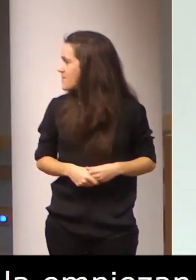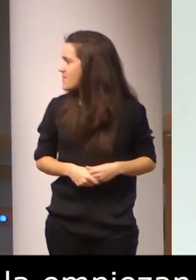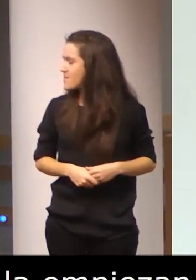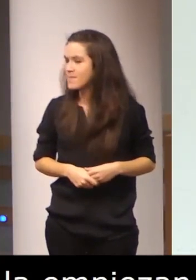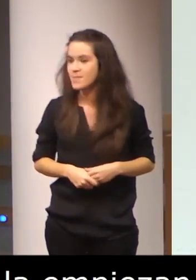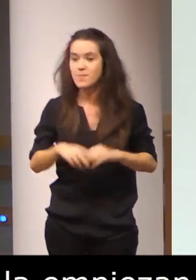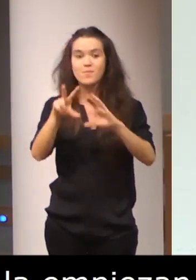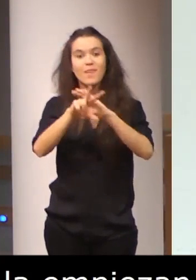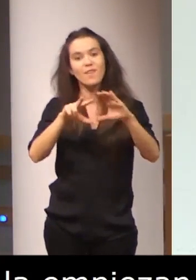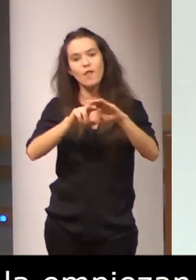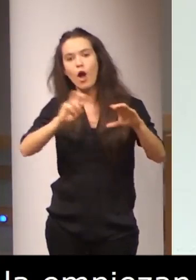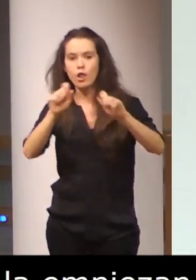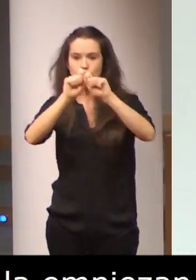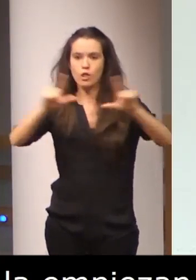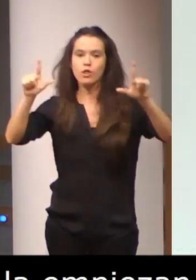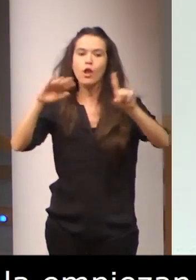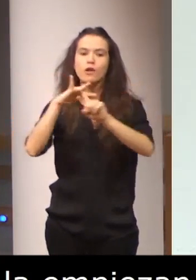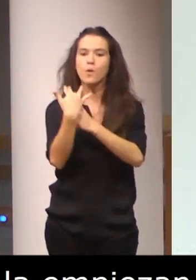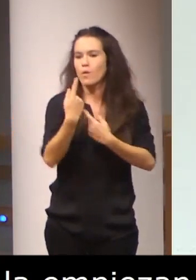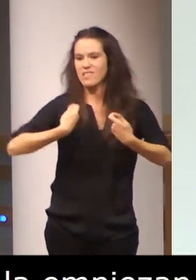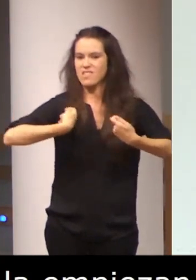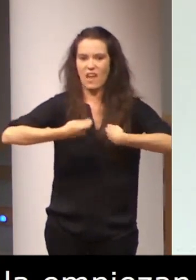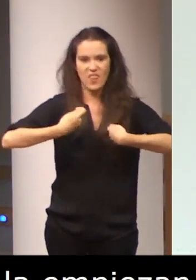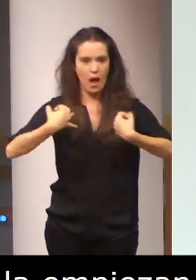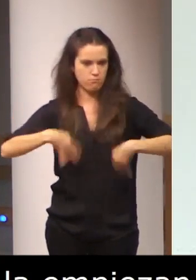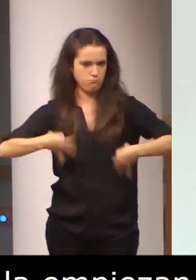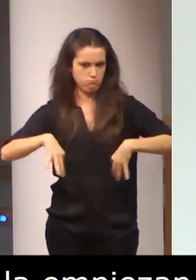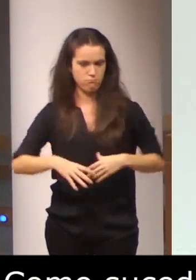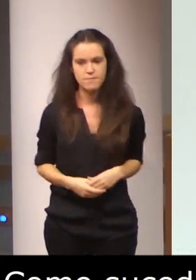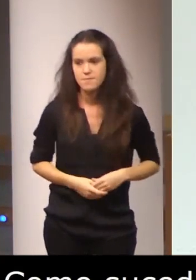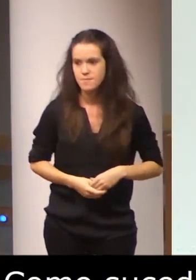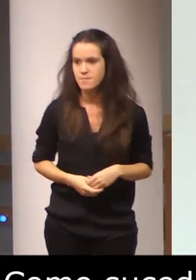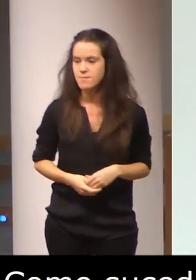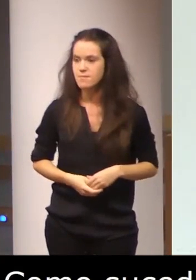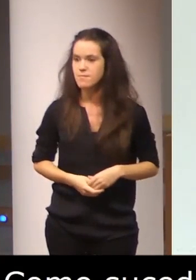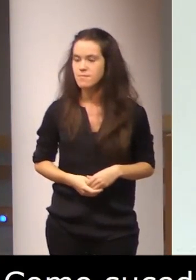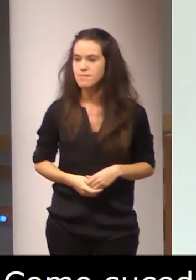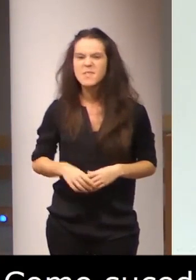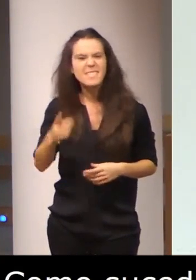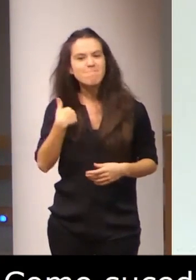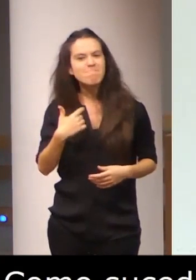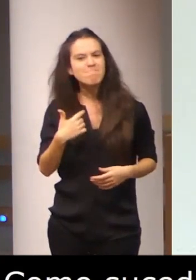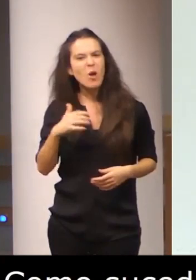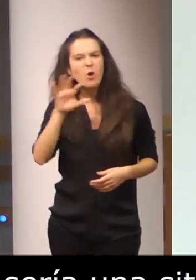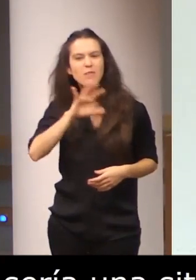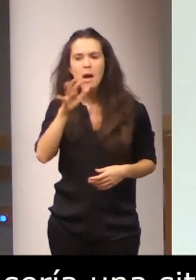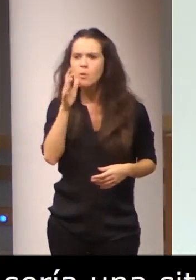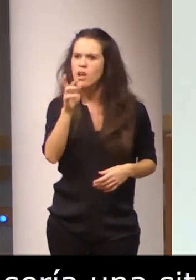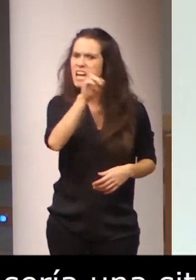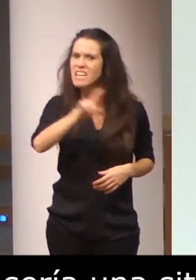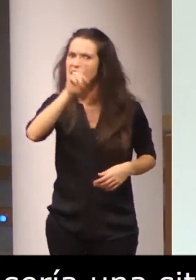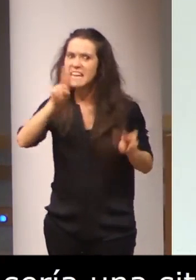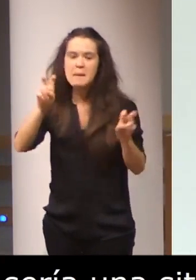Otro vídeo que sería una situación en una tienda. Es decir, normalmente además es curioso porque nunca se repiten los